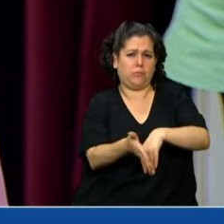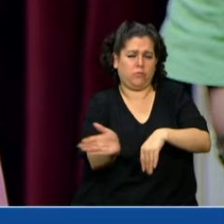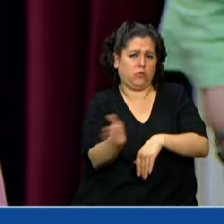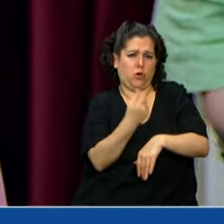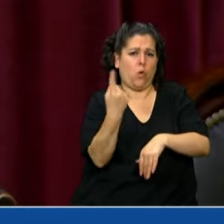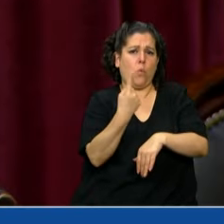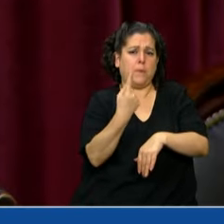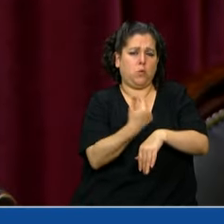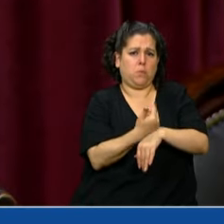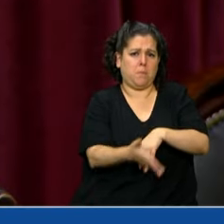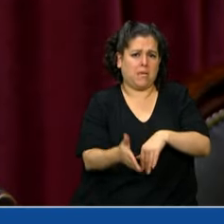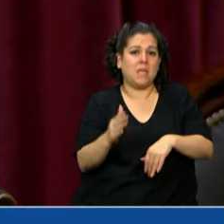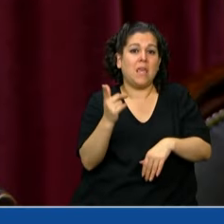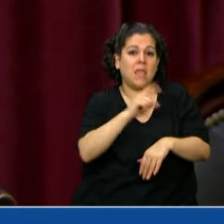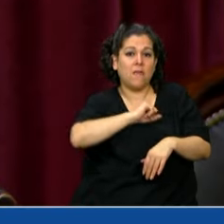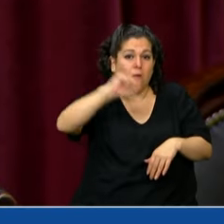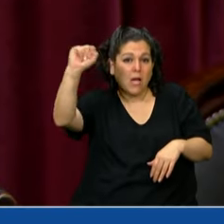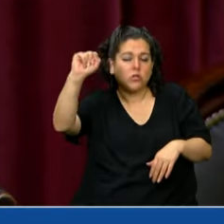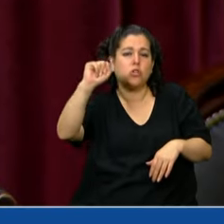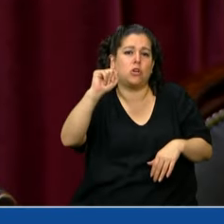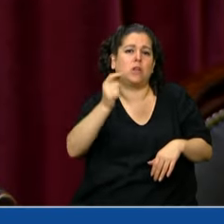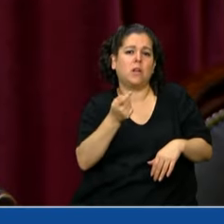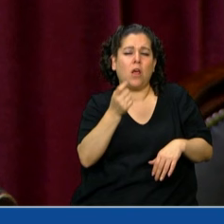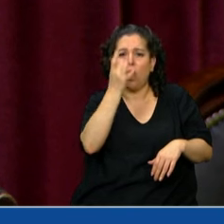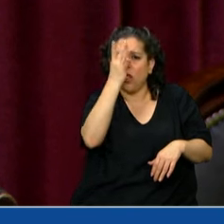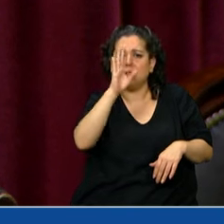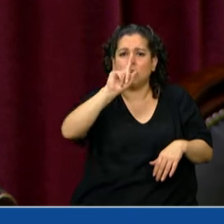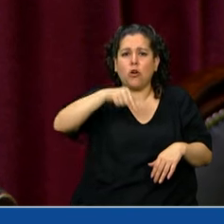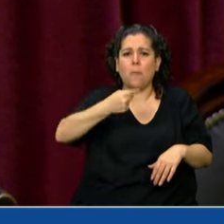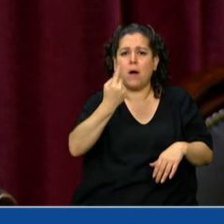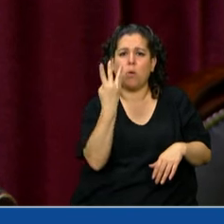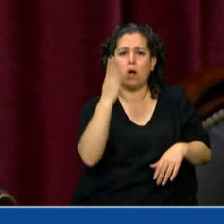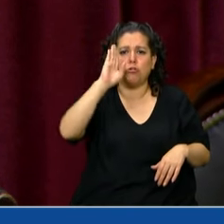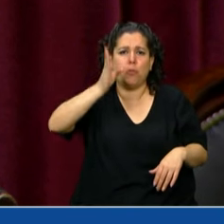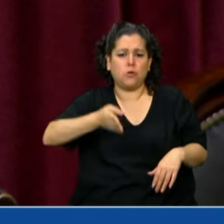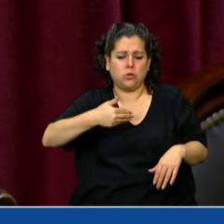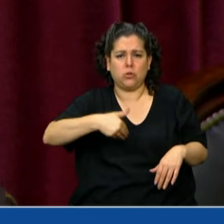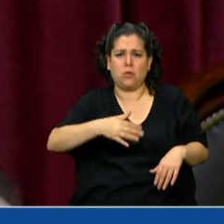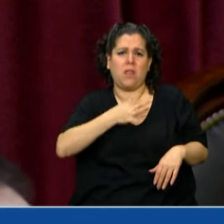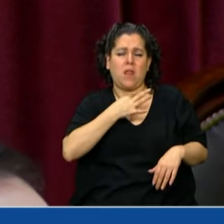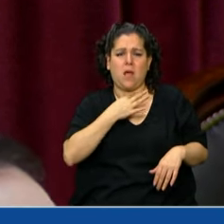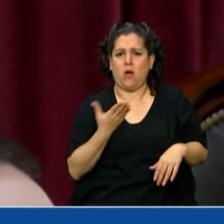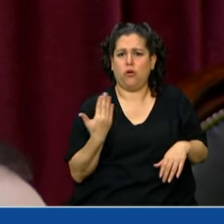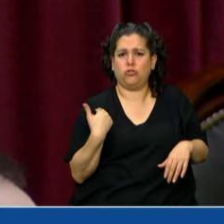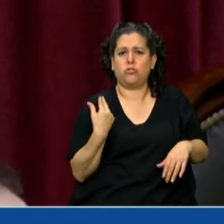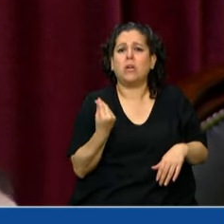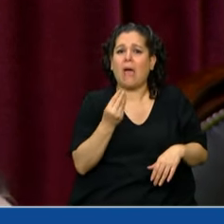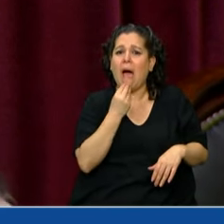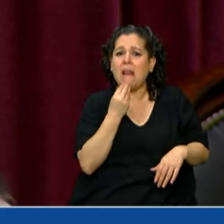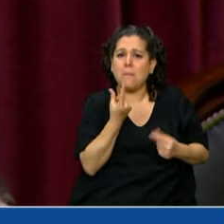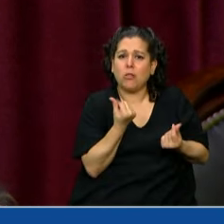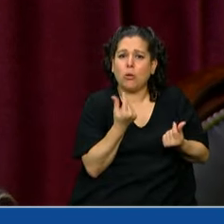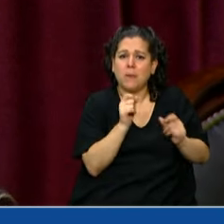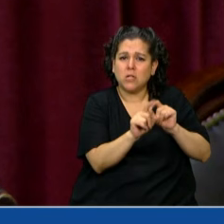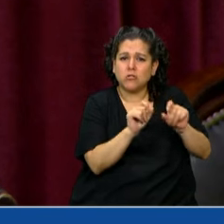más con una inflación del 124 anual en agosto que los alimentos en los